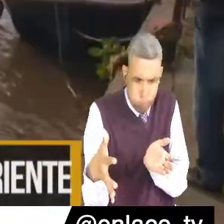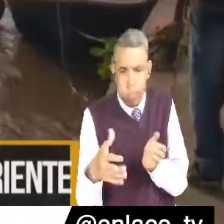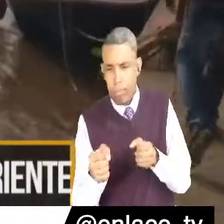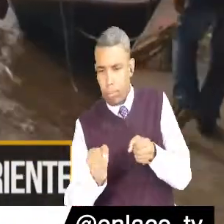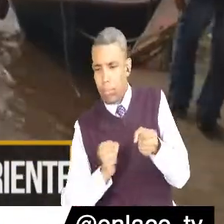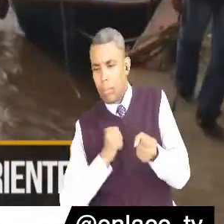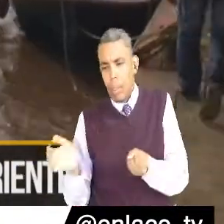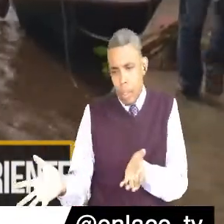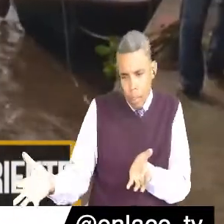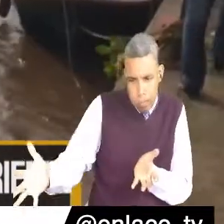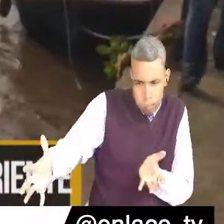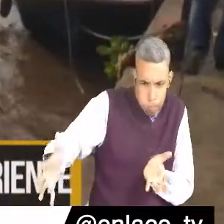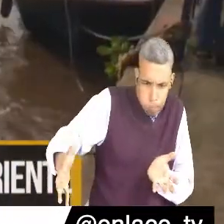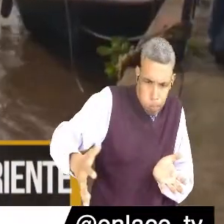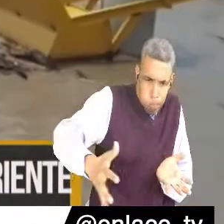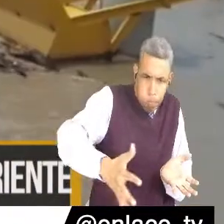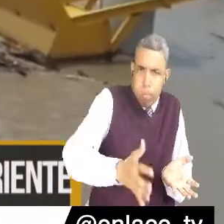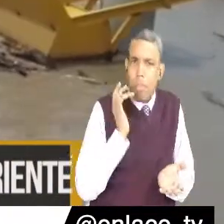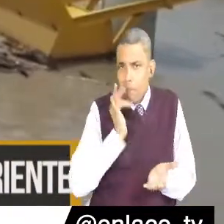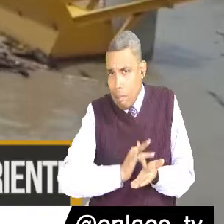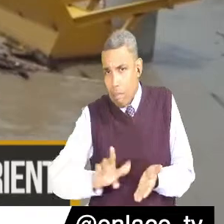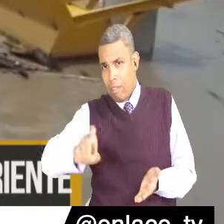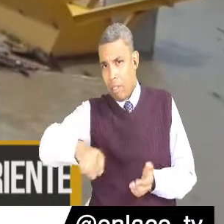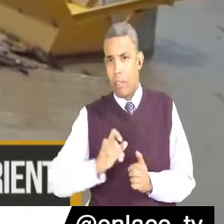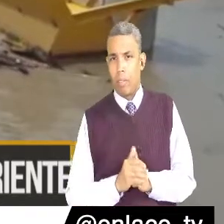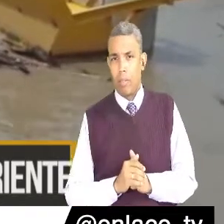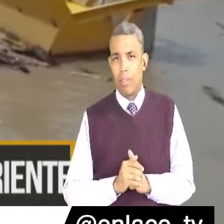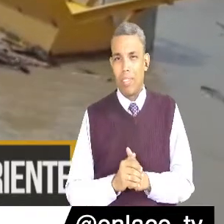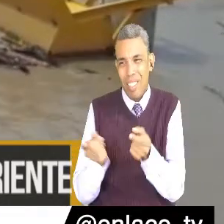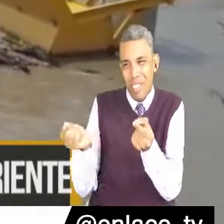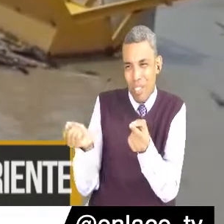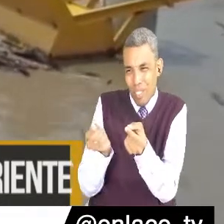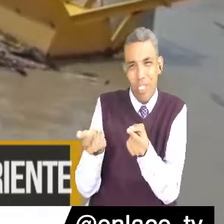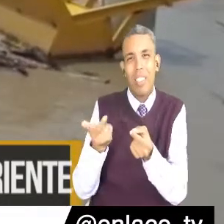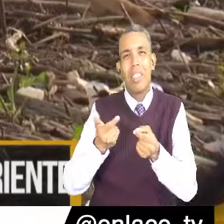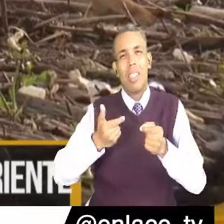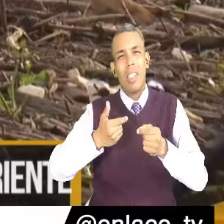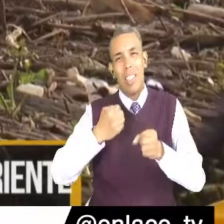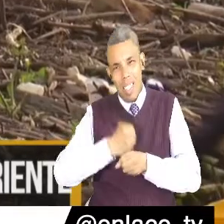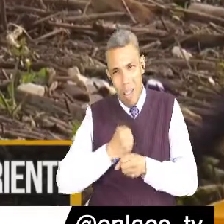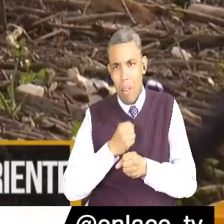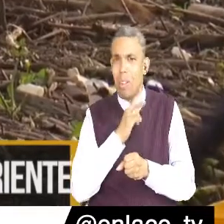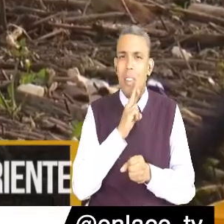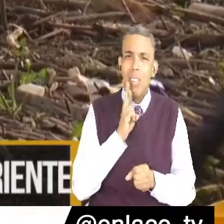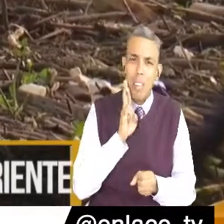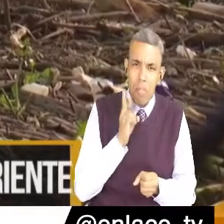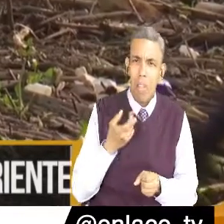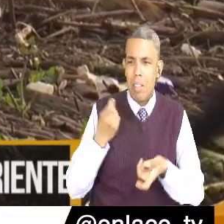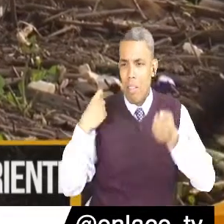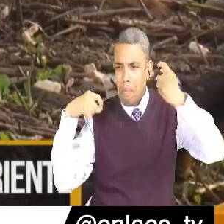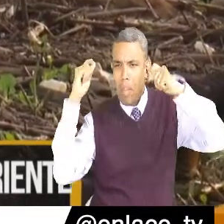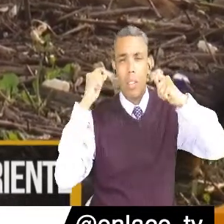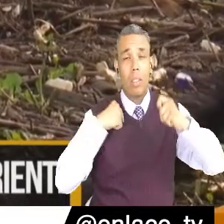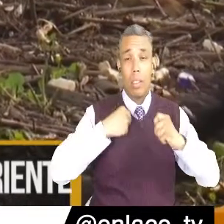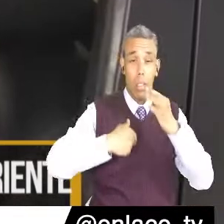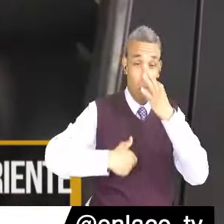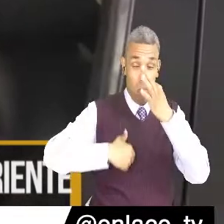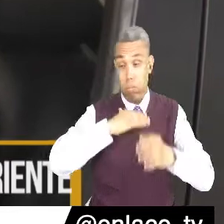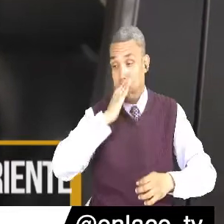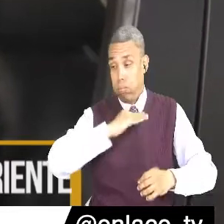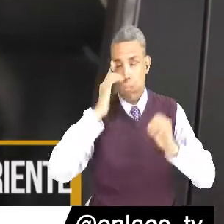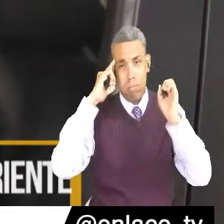allá. Quienes trabajan en la zona aseguran que los malos olores y la contaminación que genera esta situación los tiene desesperados. Y ahora que